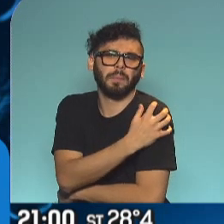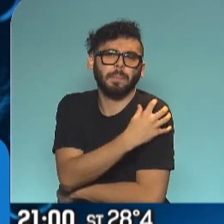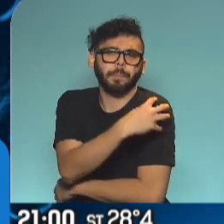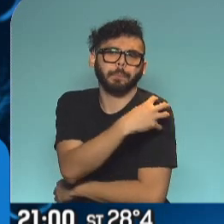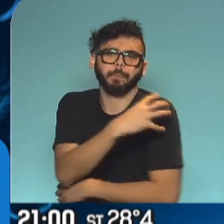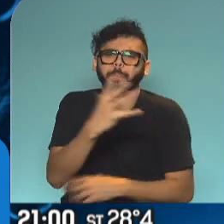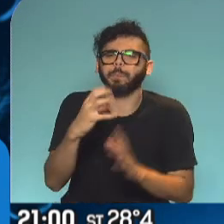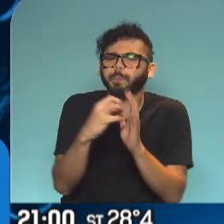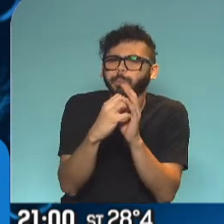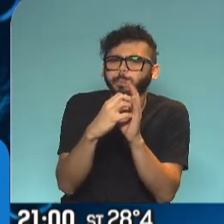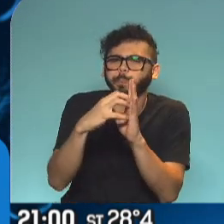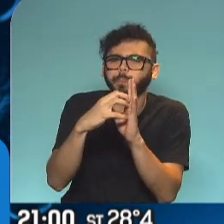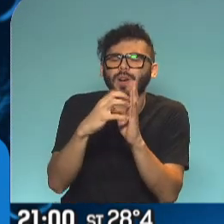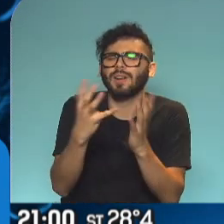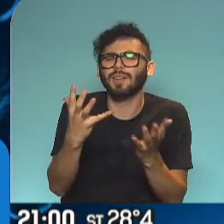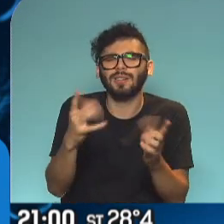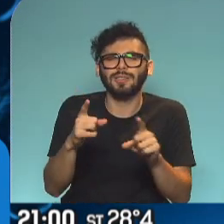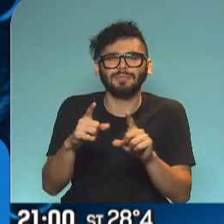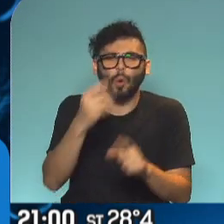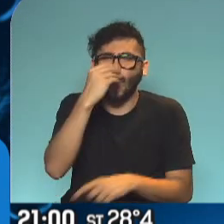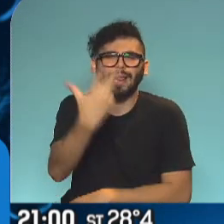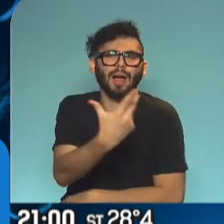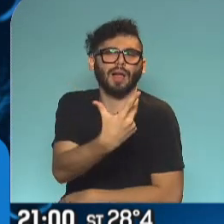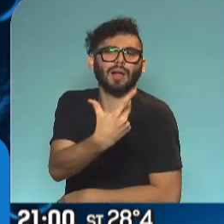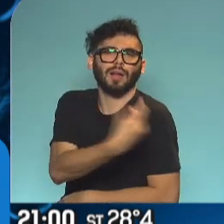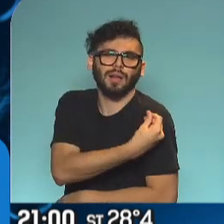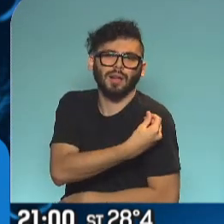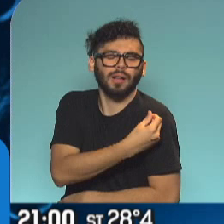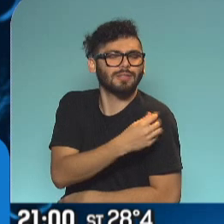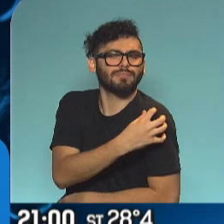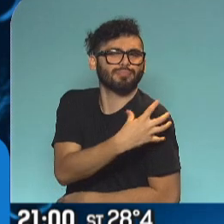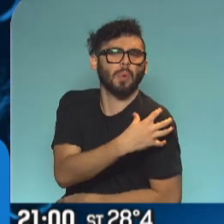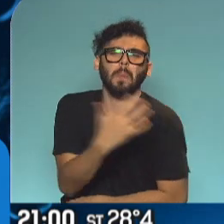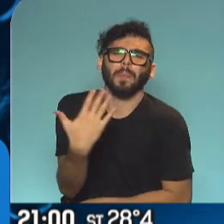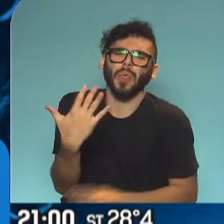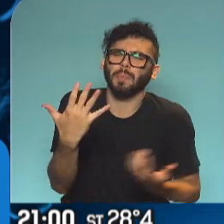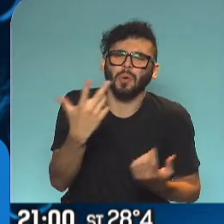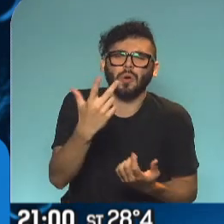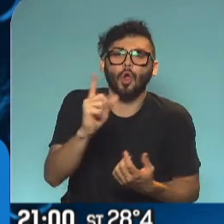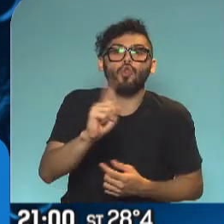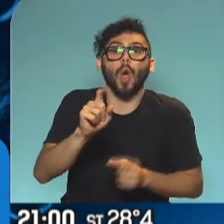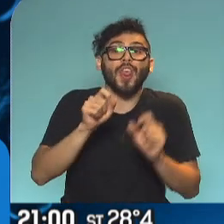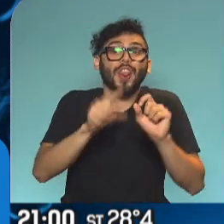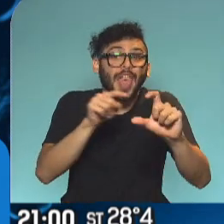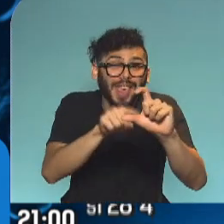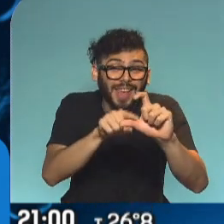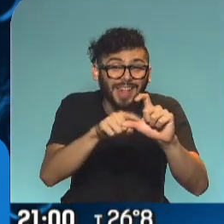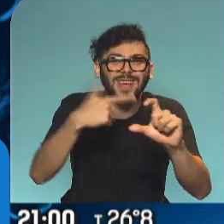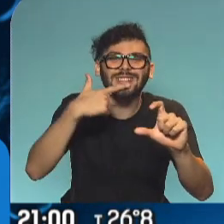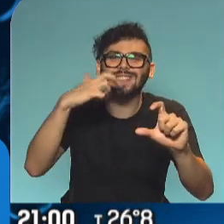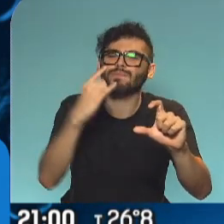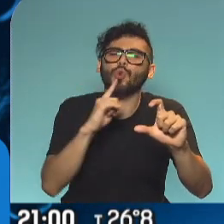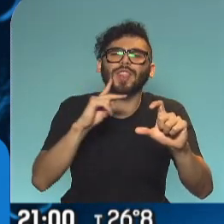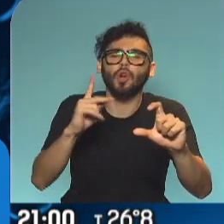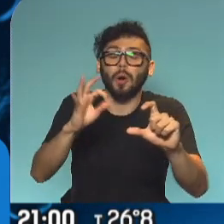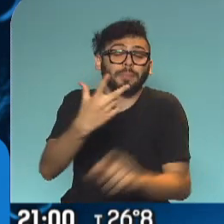como un absceso que se produce en cualquier sitio de inyección y no se debe a la vacuna, sino básicamente al hecho de vacunar